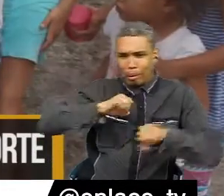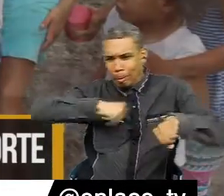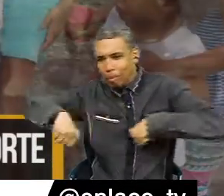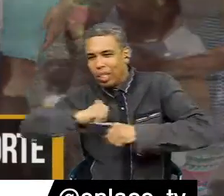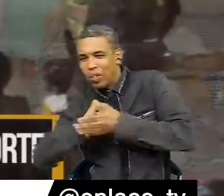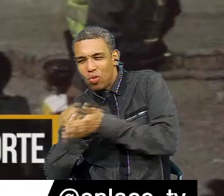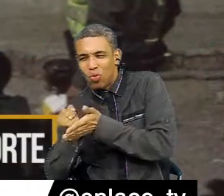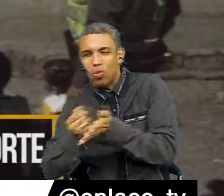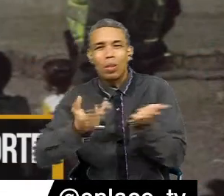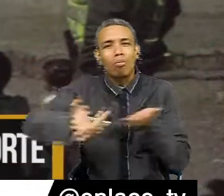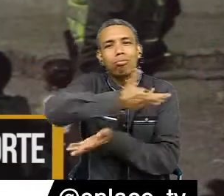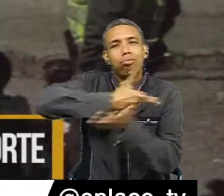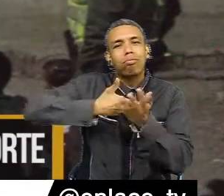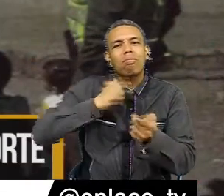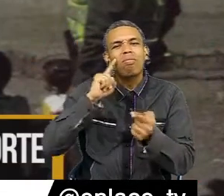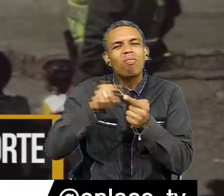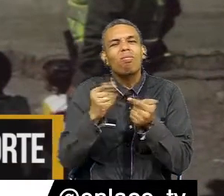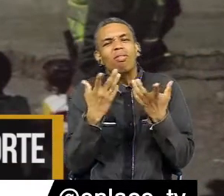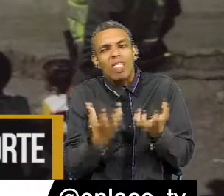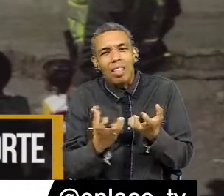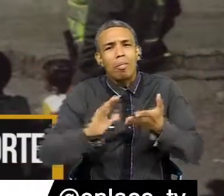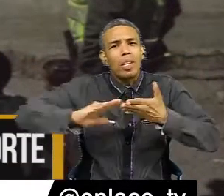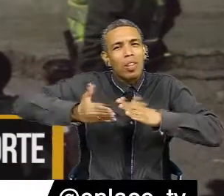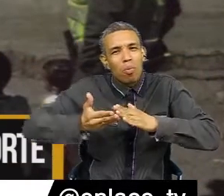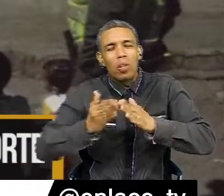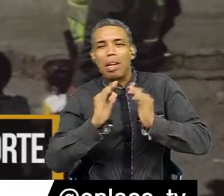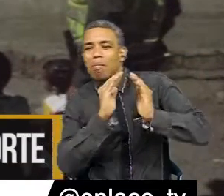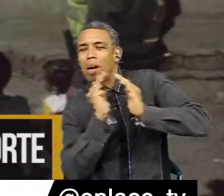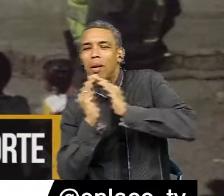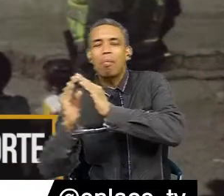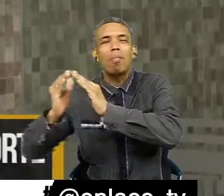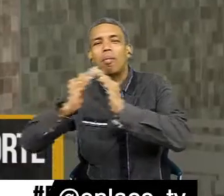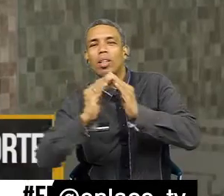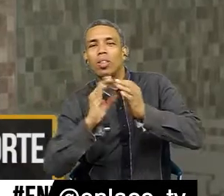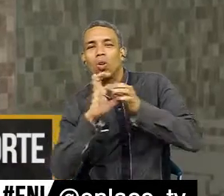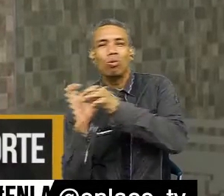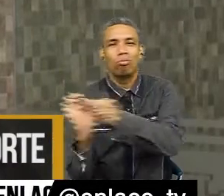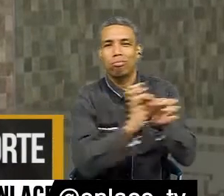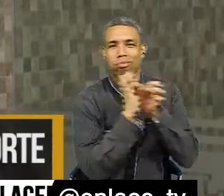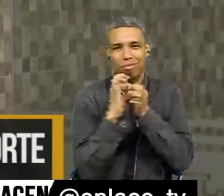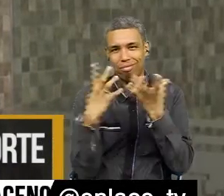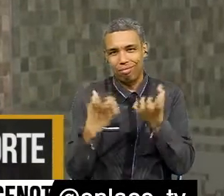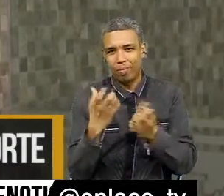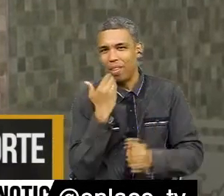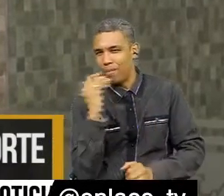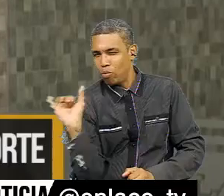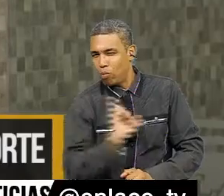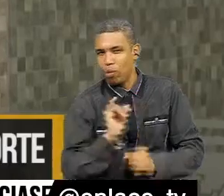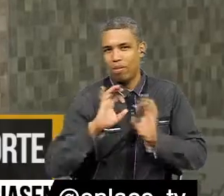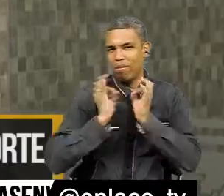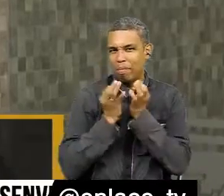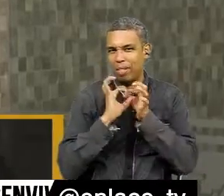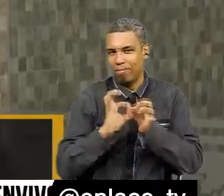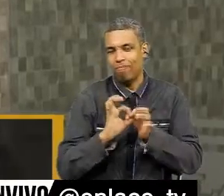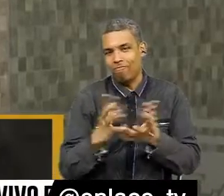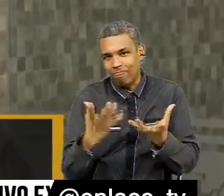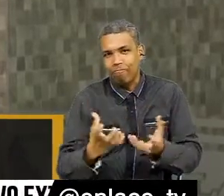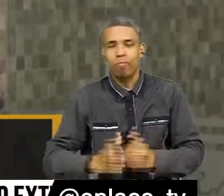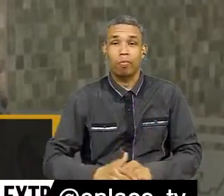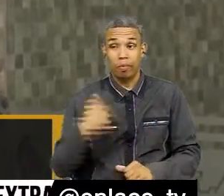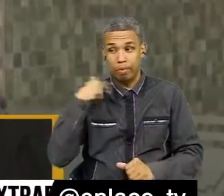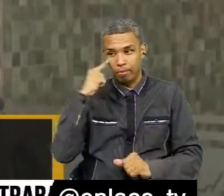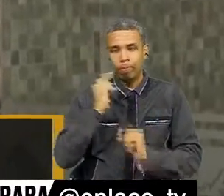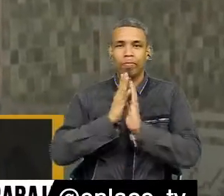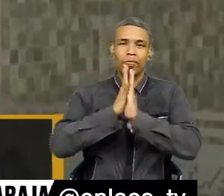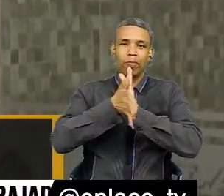3 era estrechar los lazos de amistad entre habitantes y la unión familiar. Teniendo en cuenta la estrategia Sistema Integrado de Seguridad Rural y